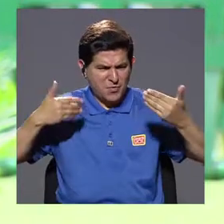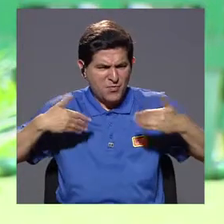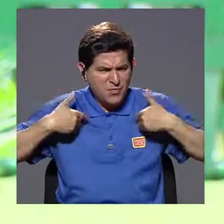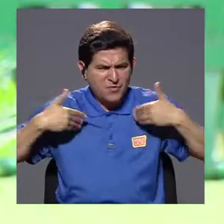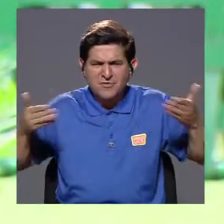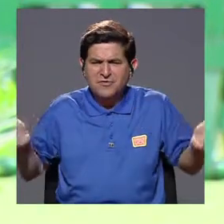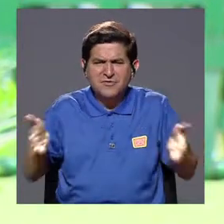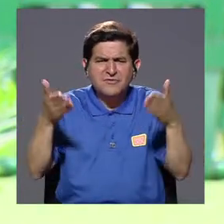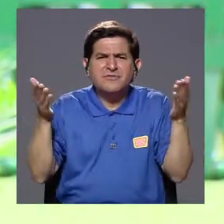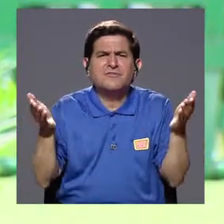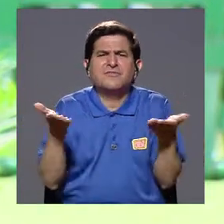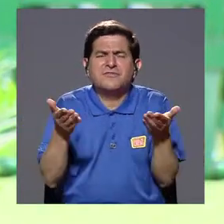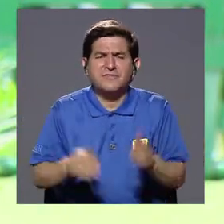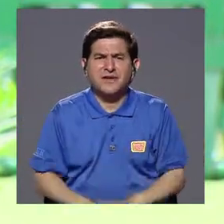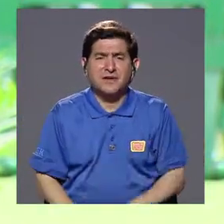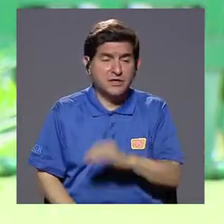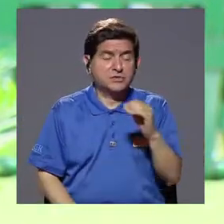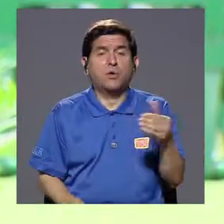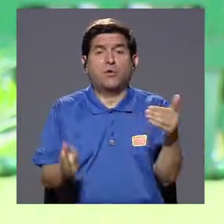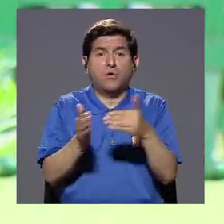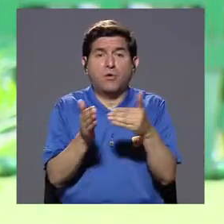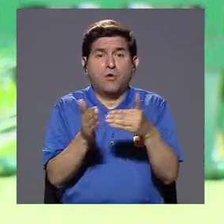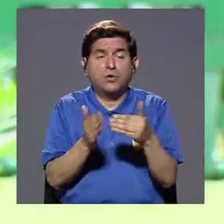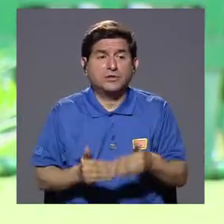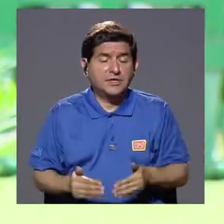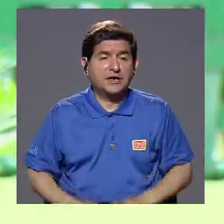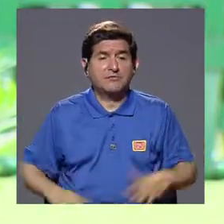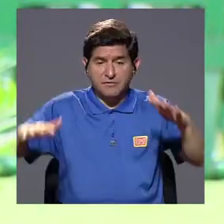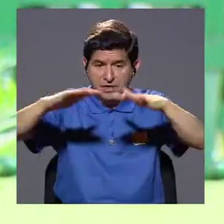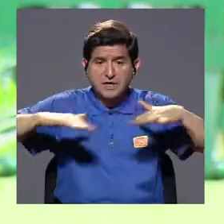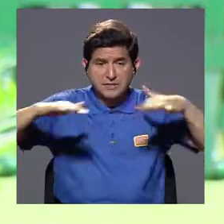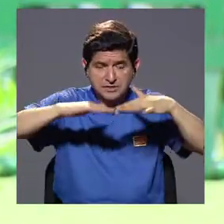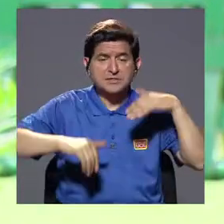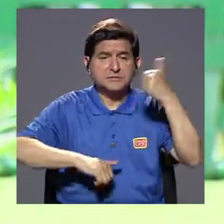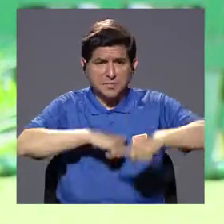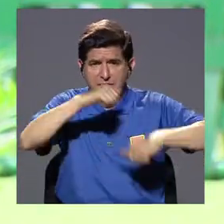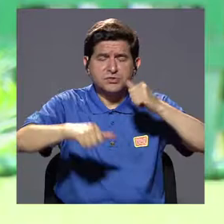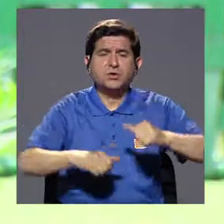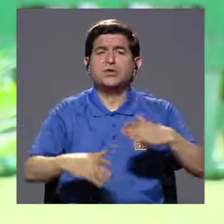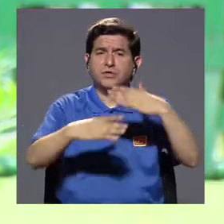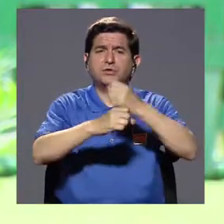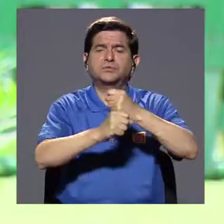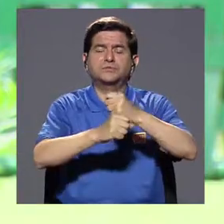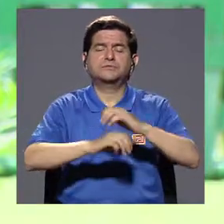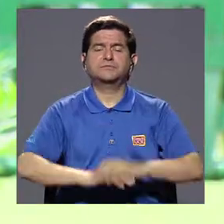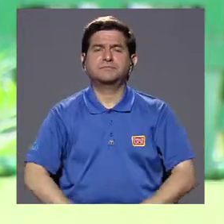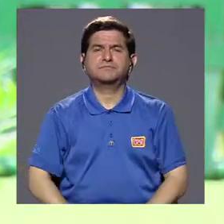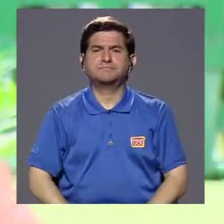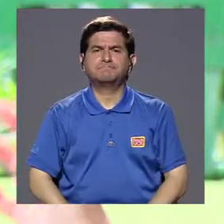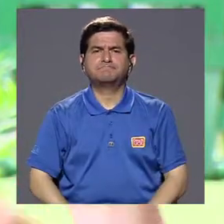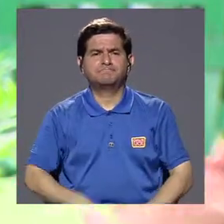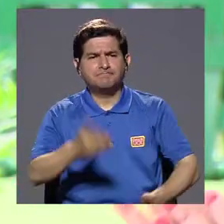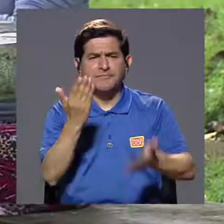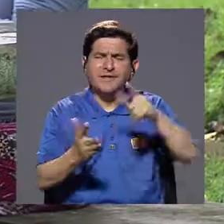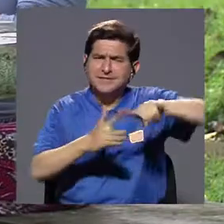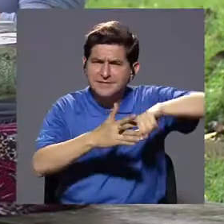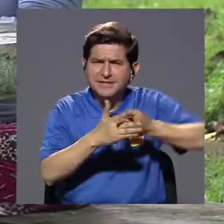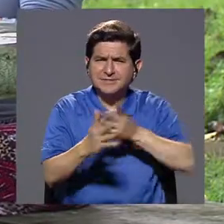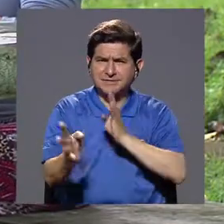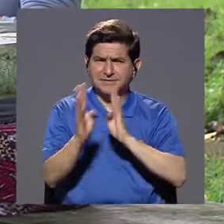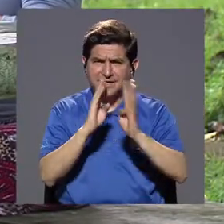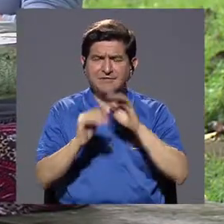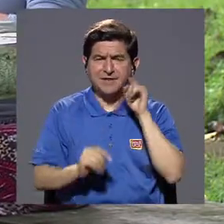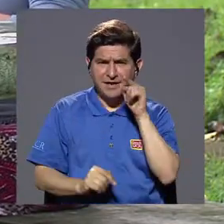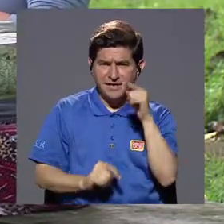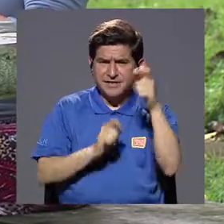aquí nos impulsa a reivindicar ciertos espacios y ciertas luchas ok y bueno tal vez podemos empezar a